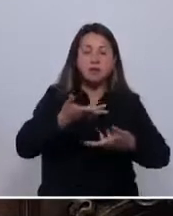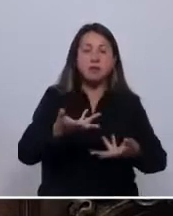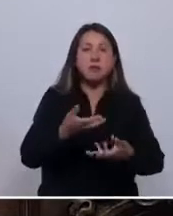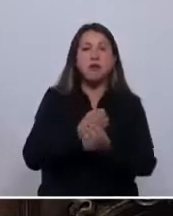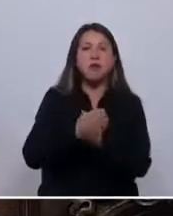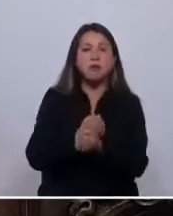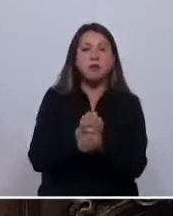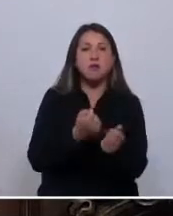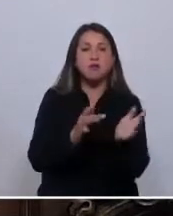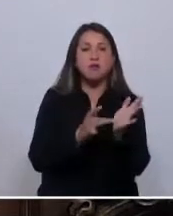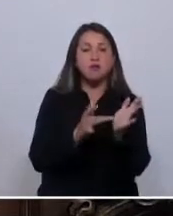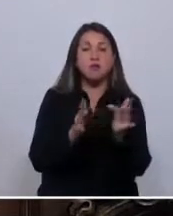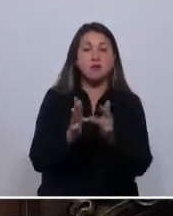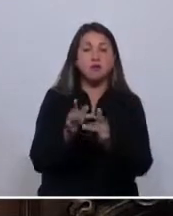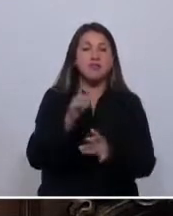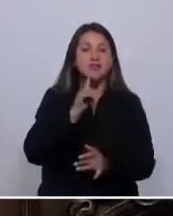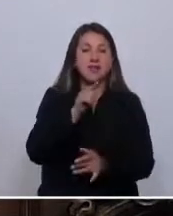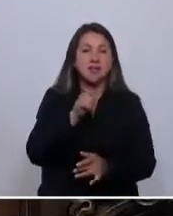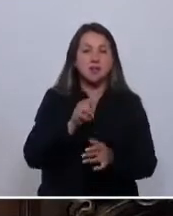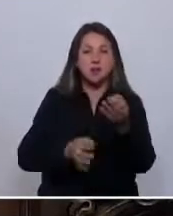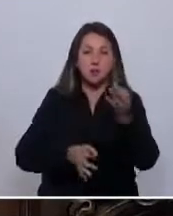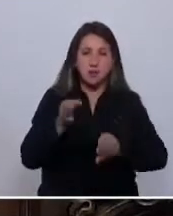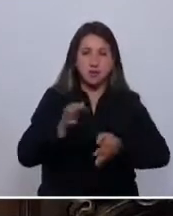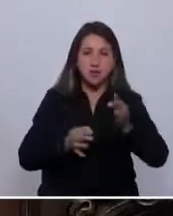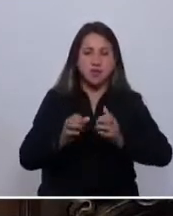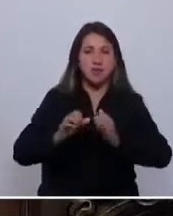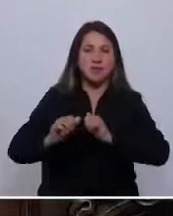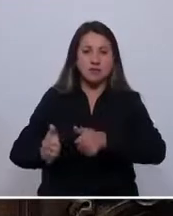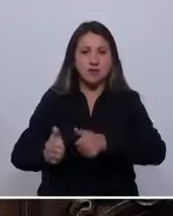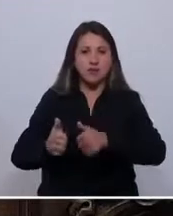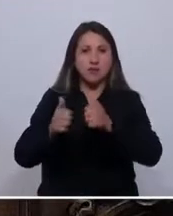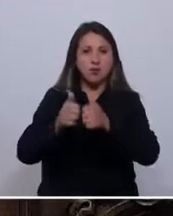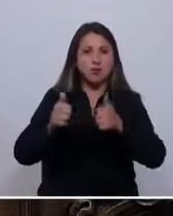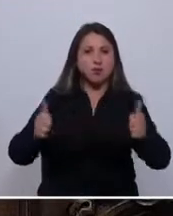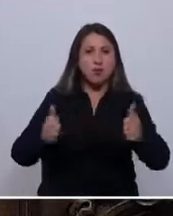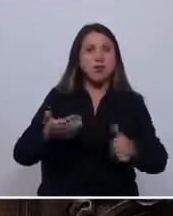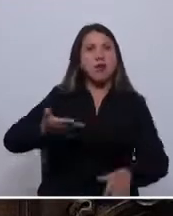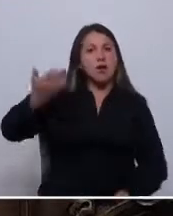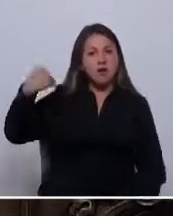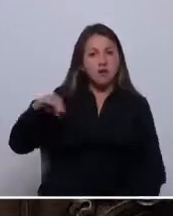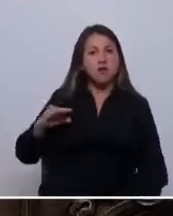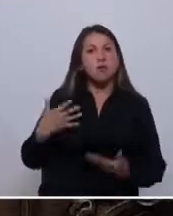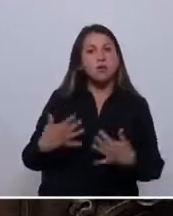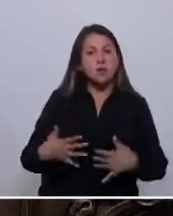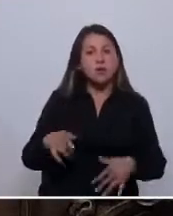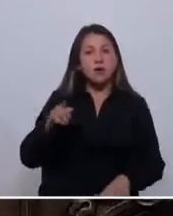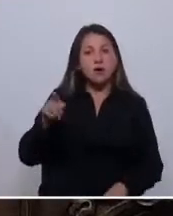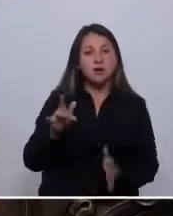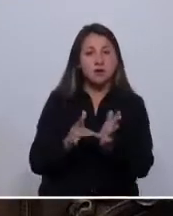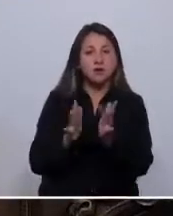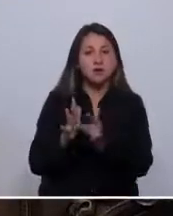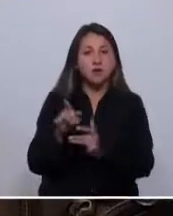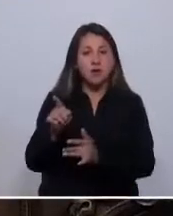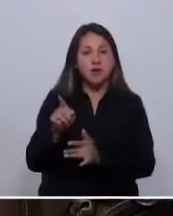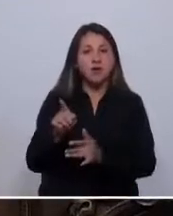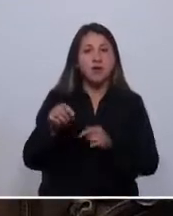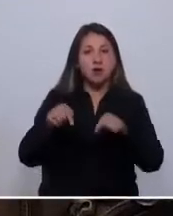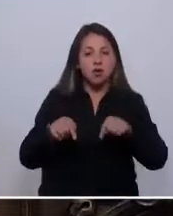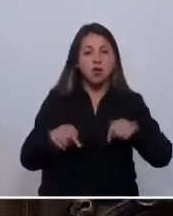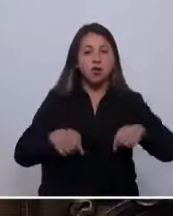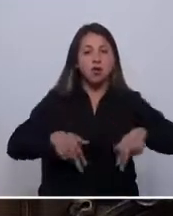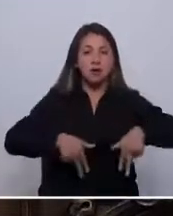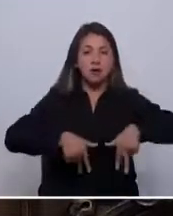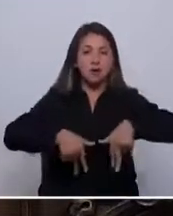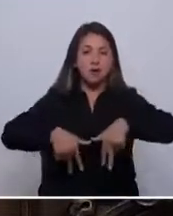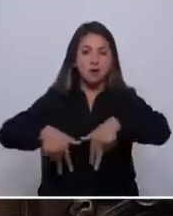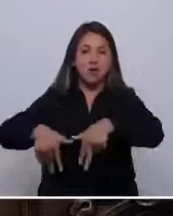justicia, el que desafió a las autoridades de su tiempo, a este Cristo que camina hoy junto a